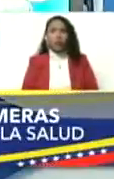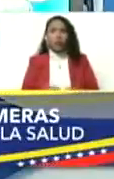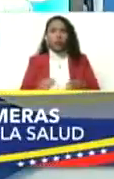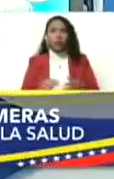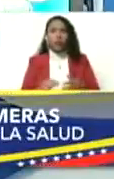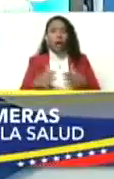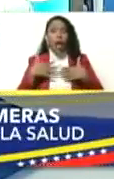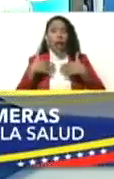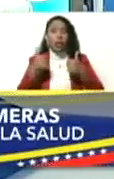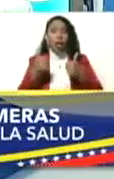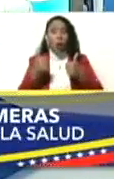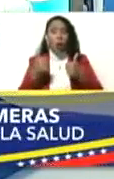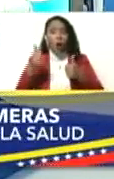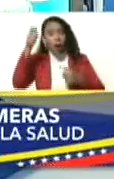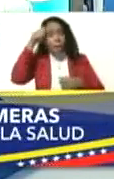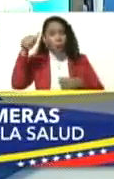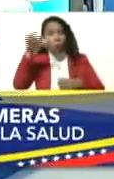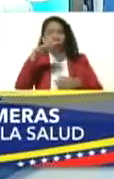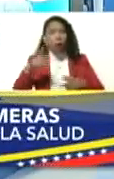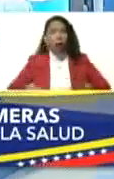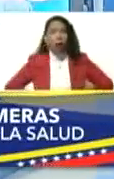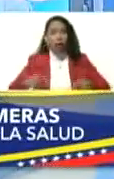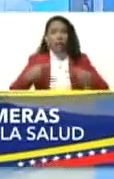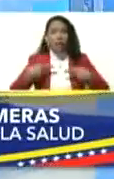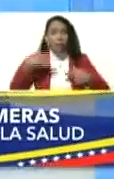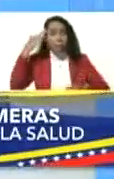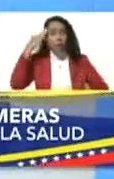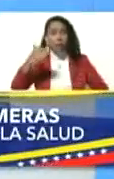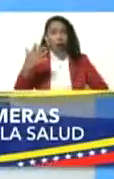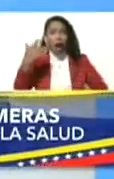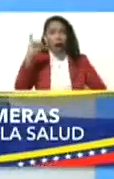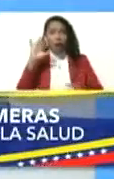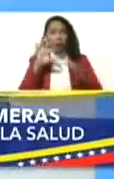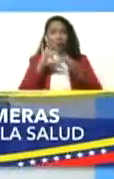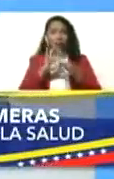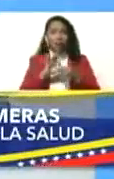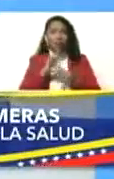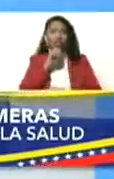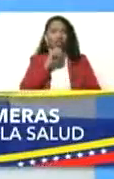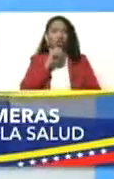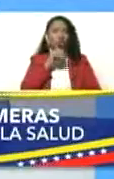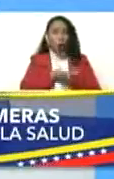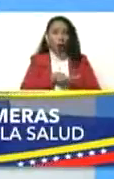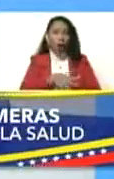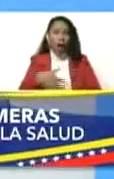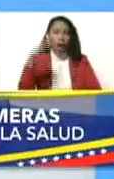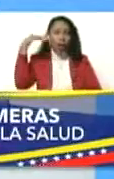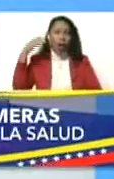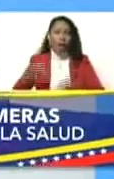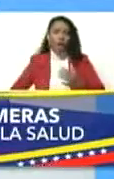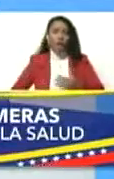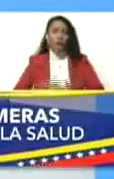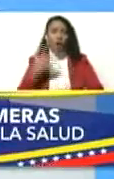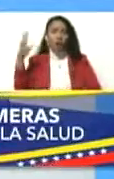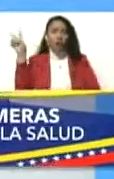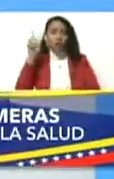La salud, el pueblo y la vida militar están entrelazadas históricamente desde la fundación de